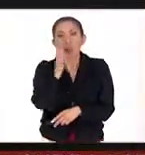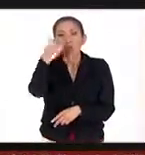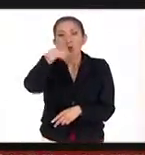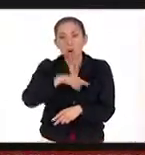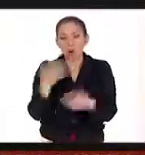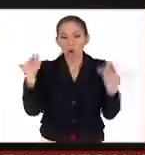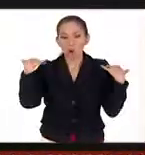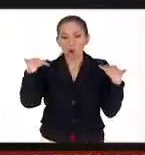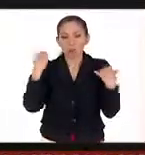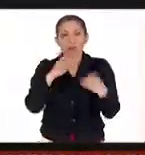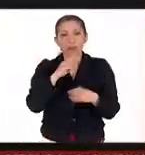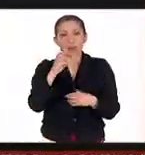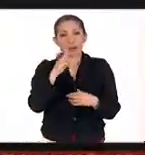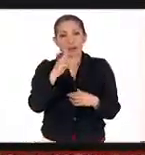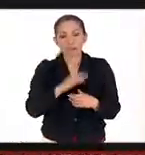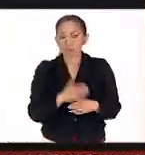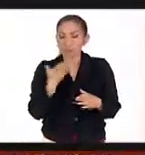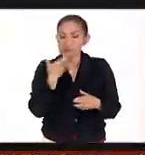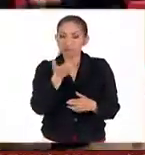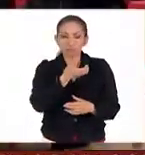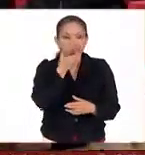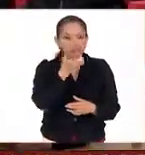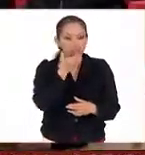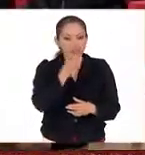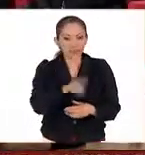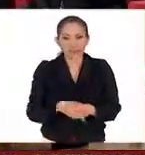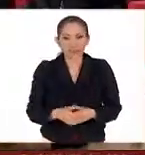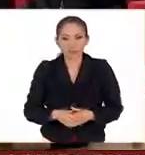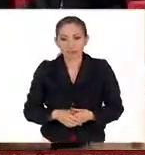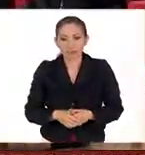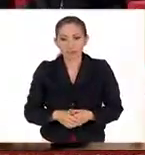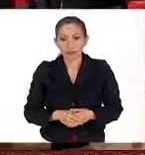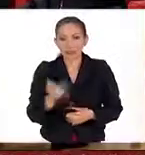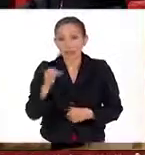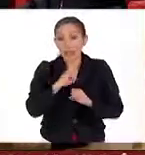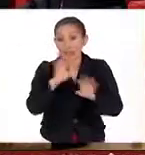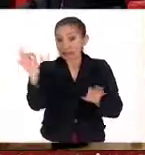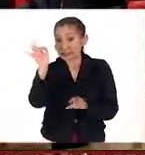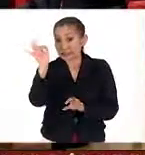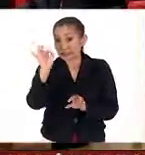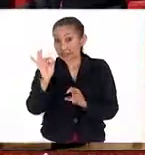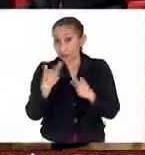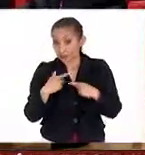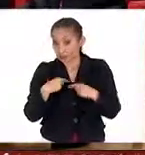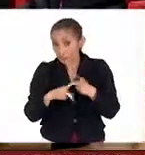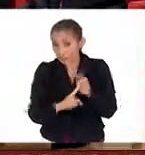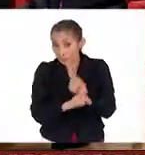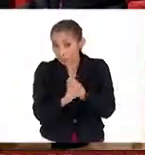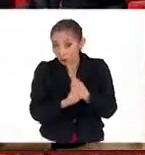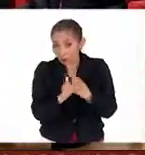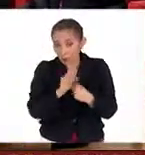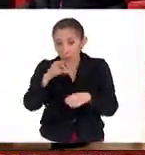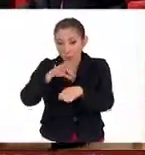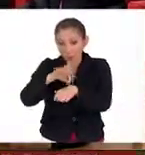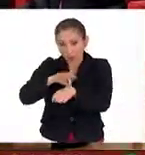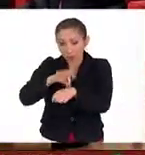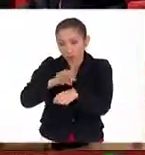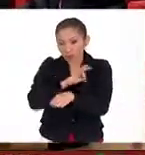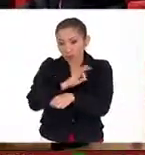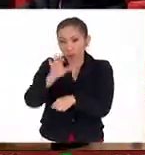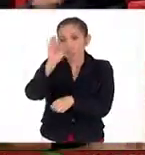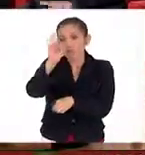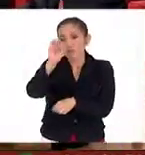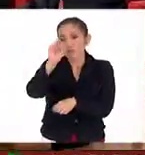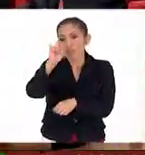nuestros pulmones para respirar. Los buenos Entonces, sí se hábitos, cura. ¿no? Exactamente. Y obviamente, si alguien tiene un problema, el médico adecuado son los